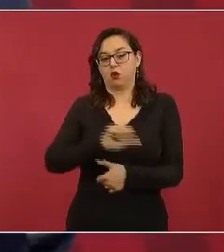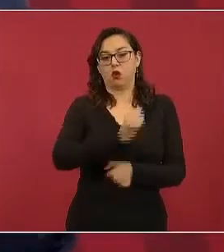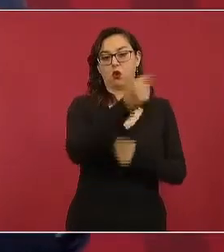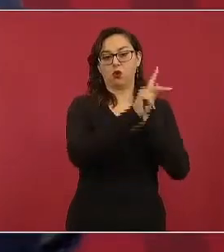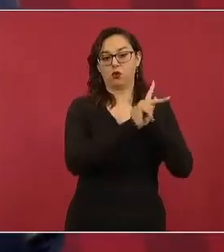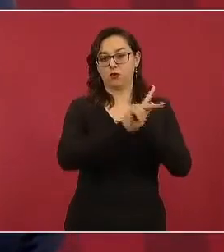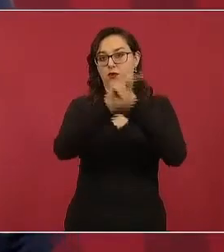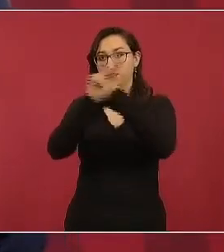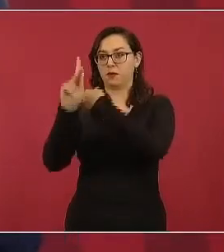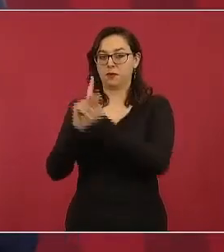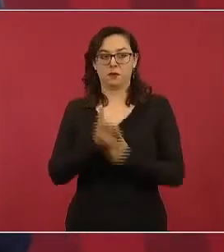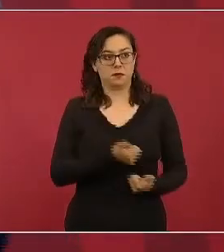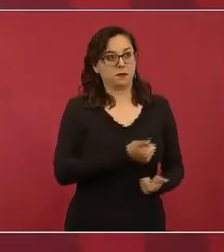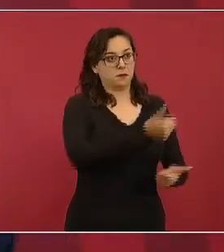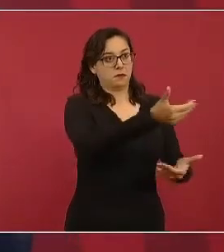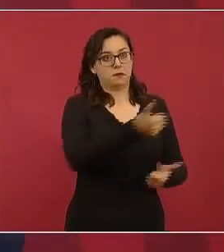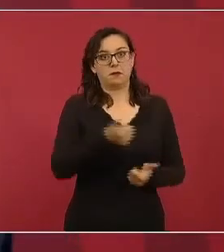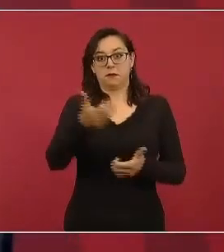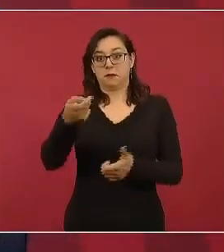Pero